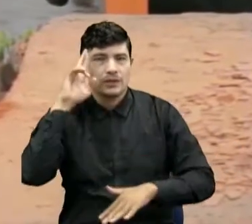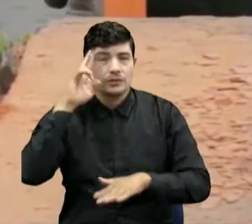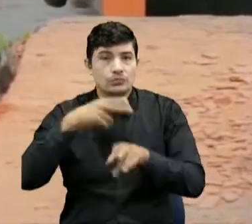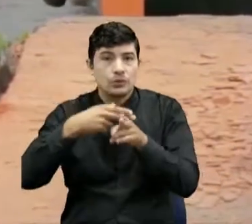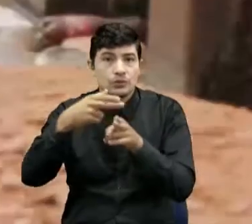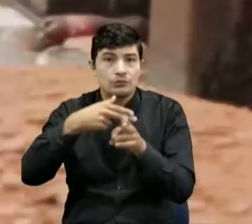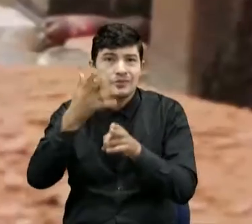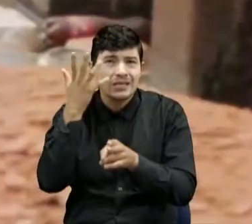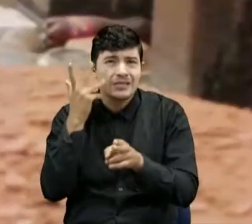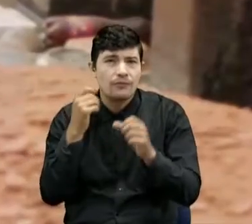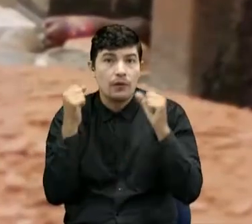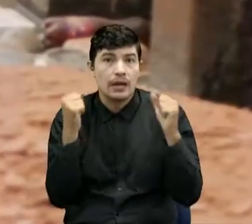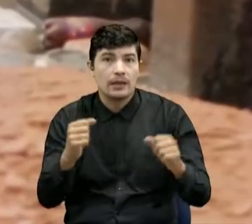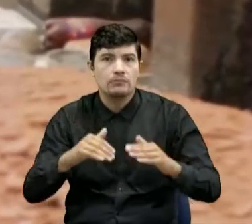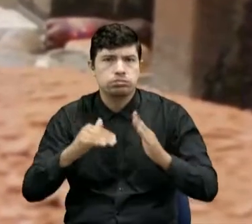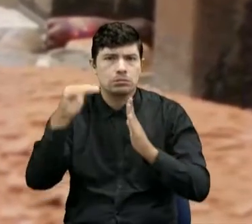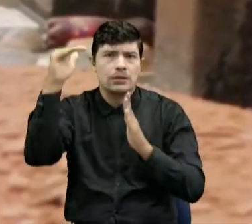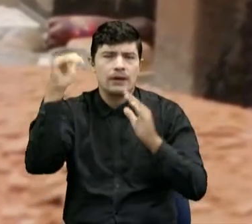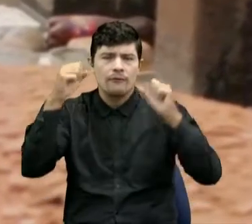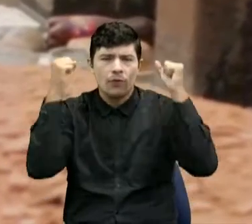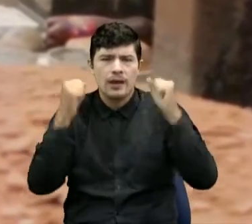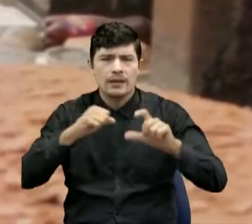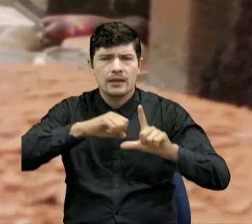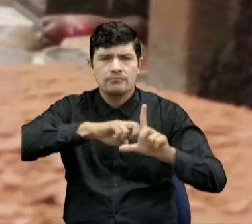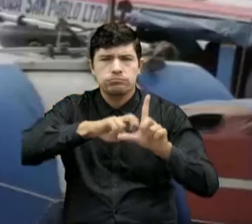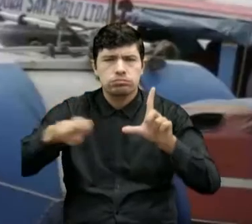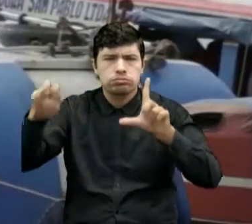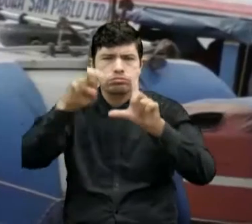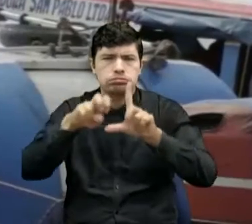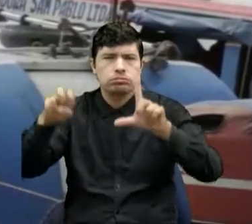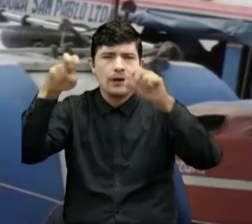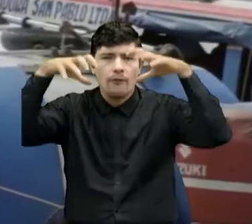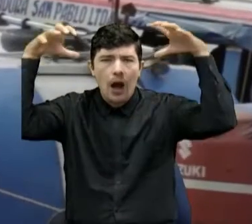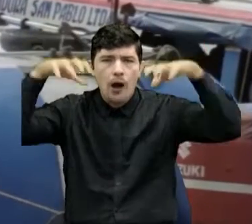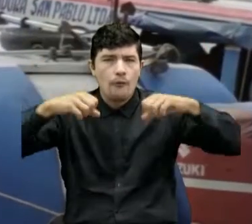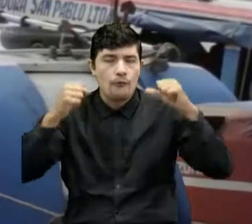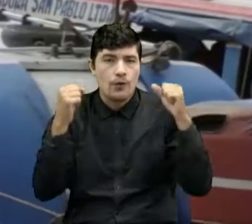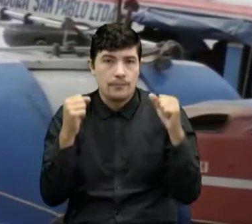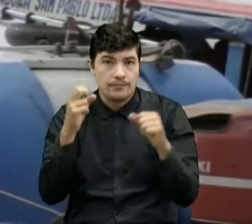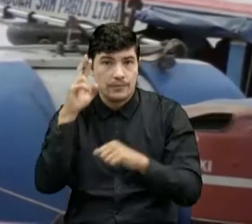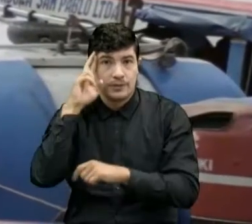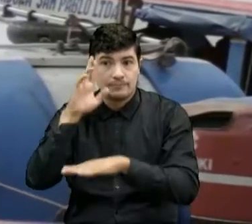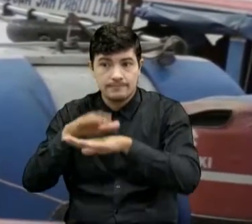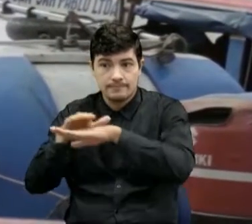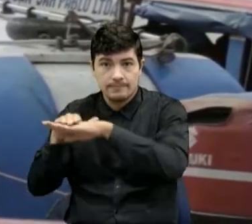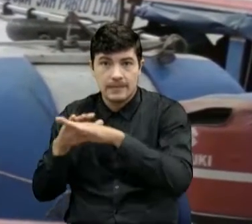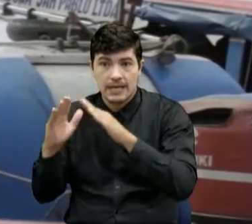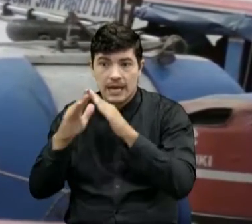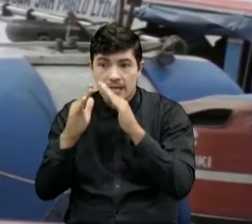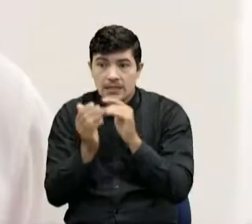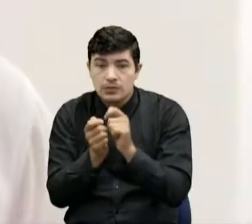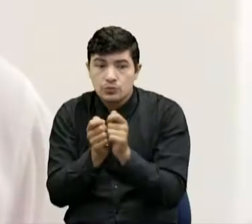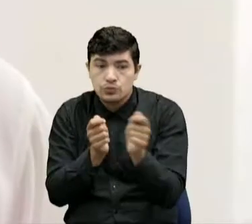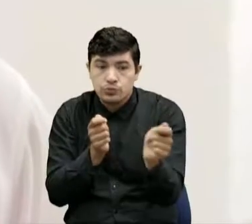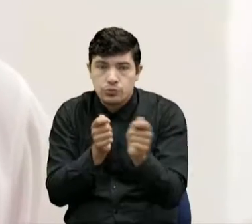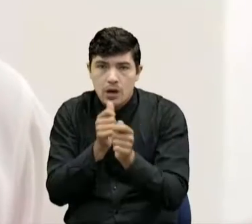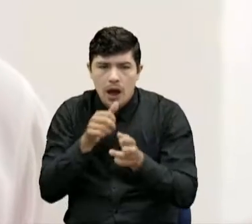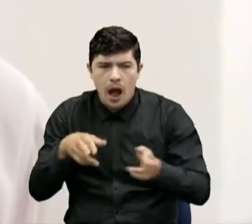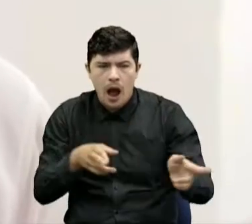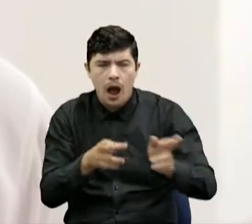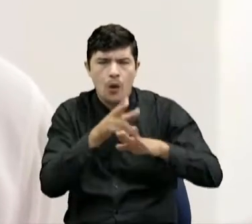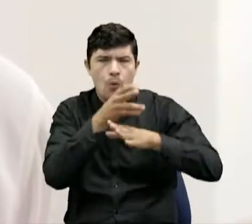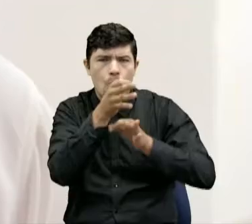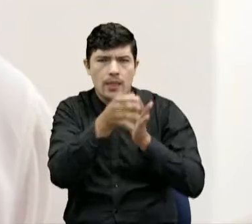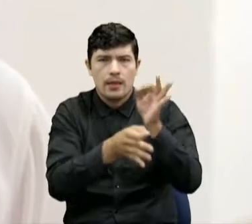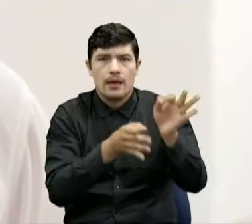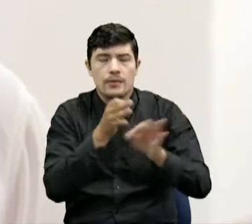zonas de especial atención son las que están en las riberas y los asentamientos que se aumentaron en las orillas del río. Estar muy atentos